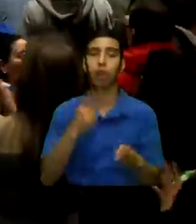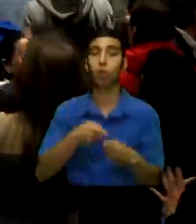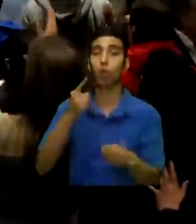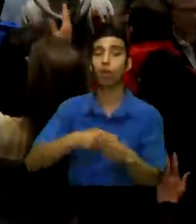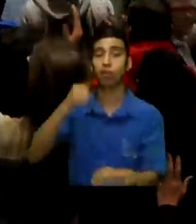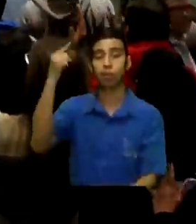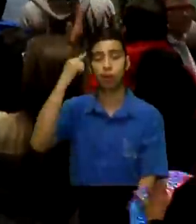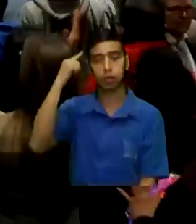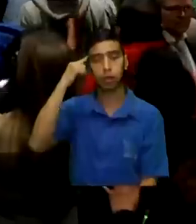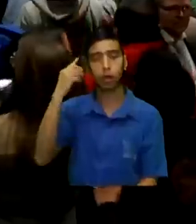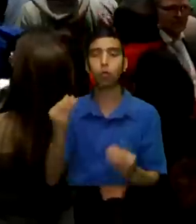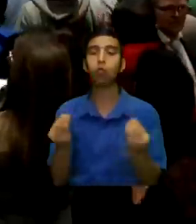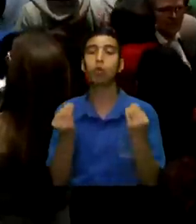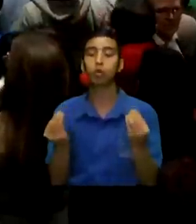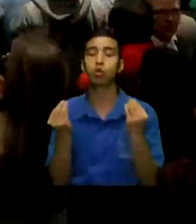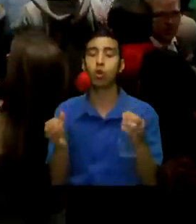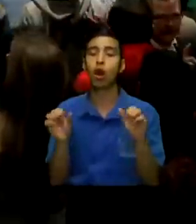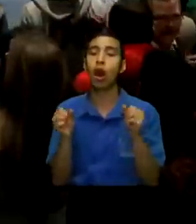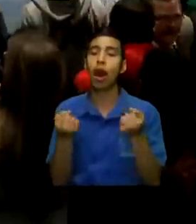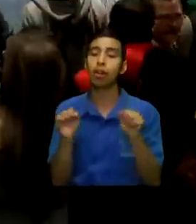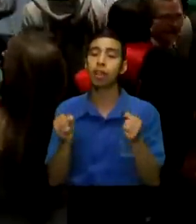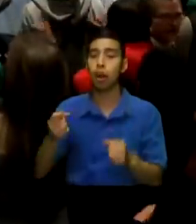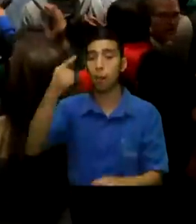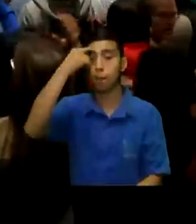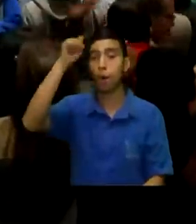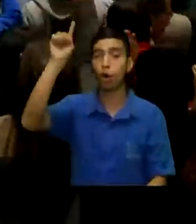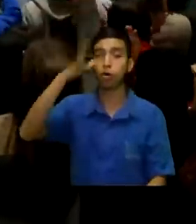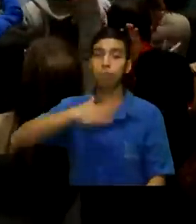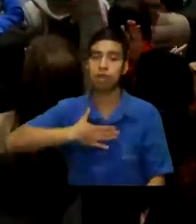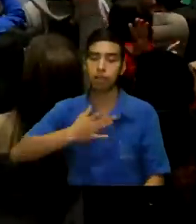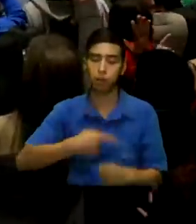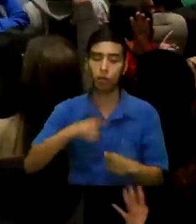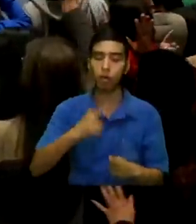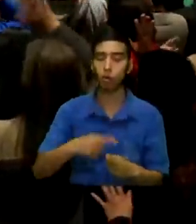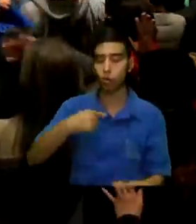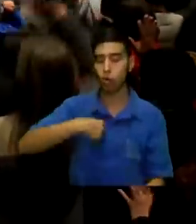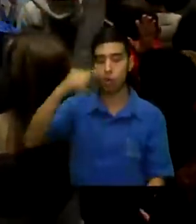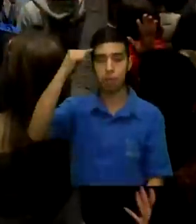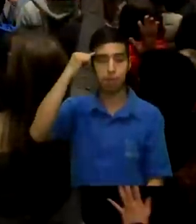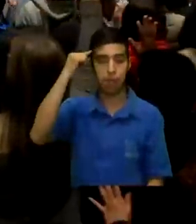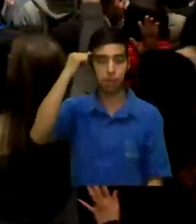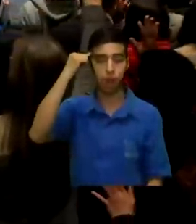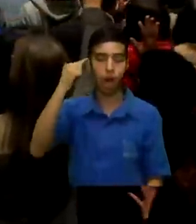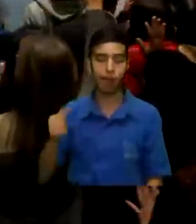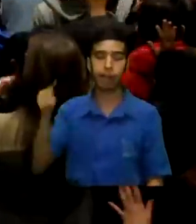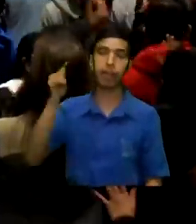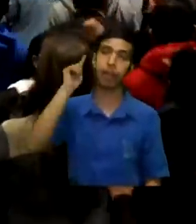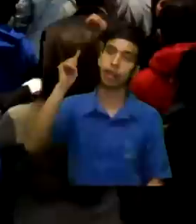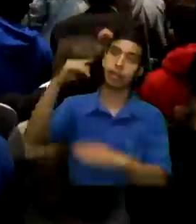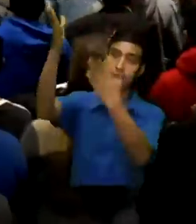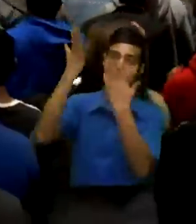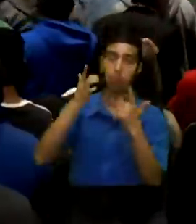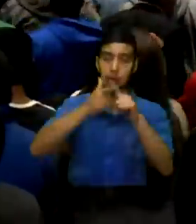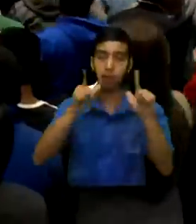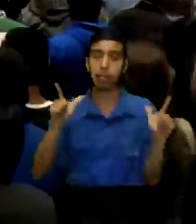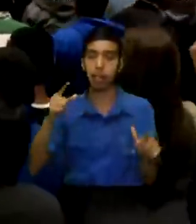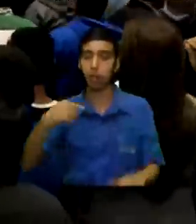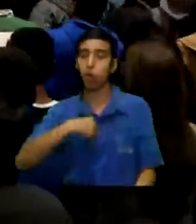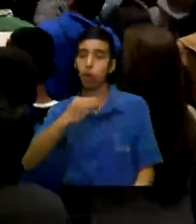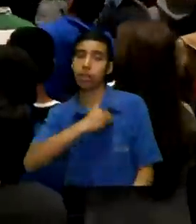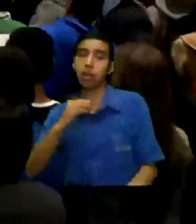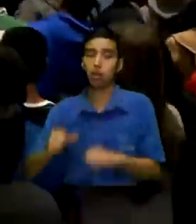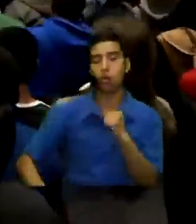Cuando pienso en lo mucho que hizo por mí, cuando pienso en el día que me libero, quiero correr,